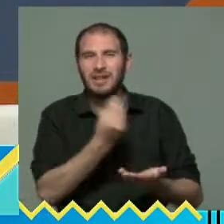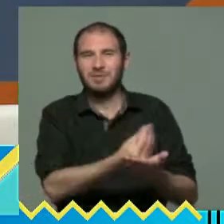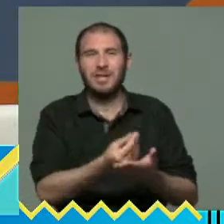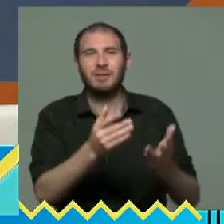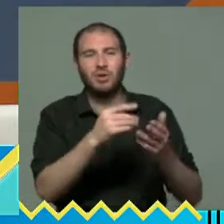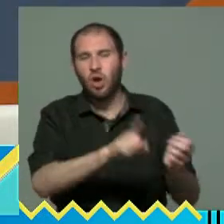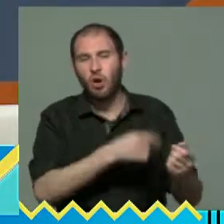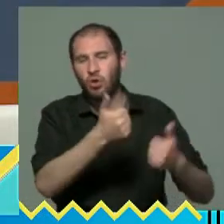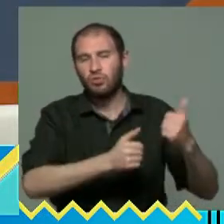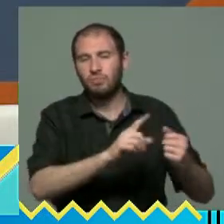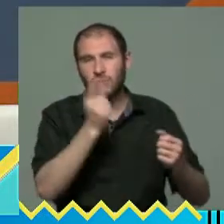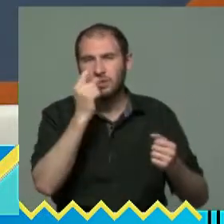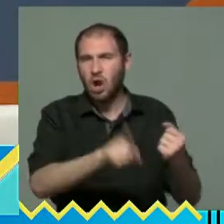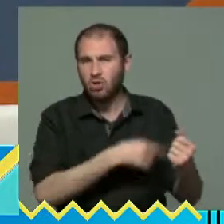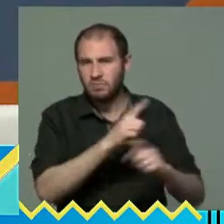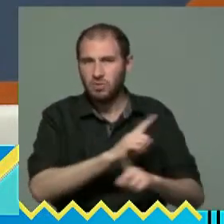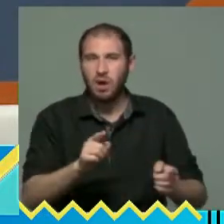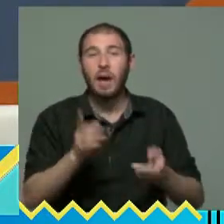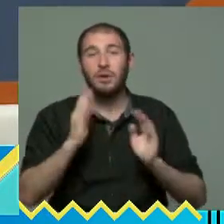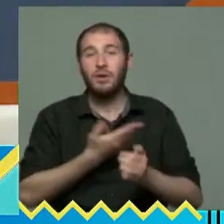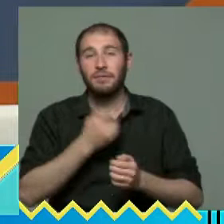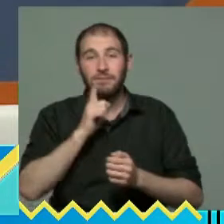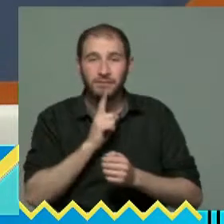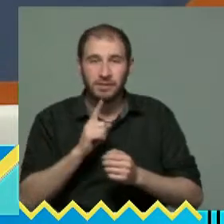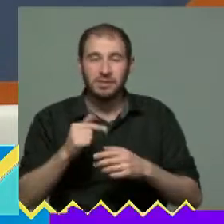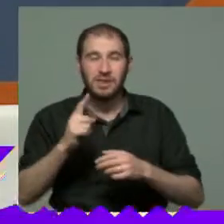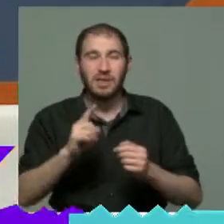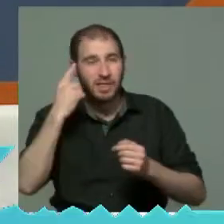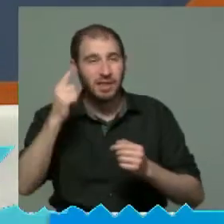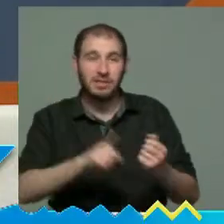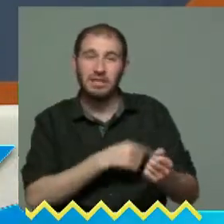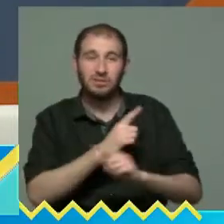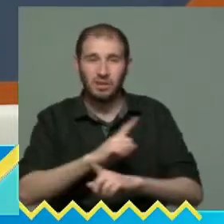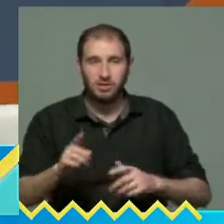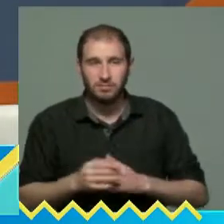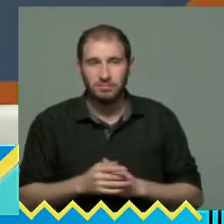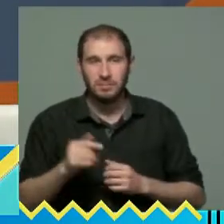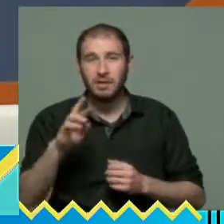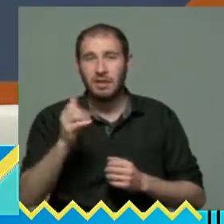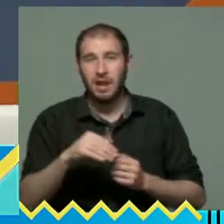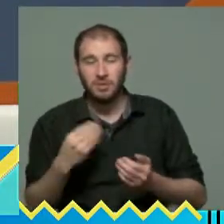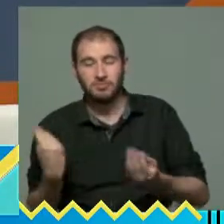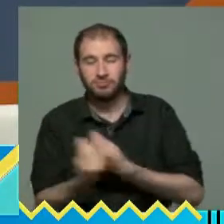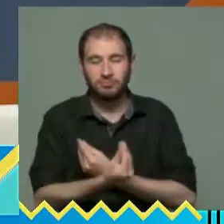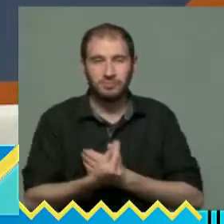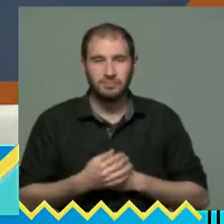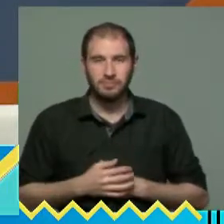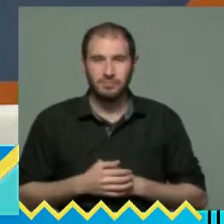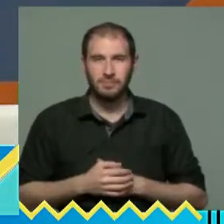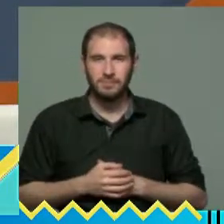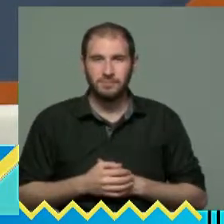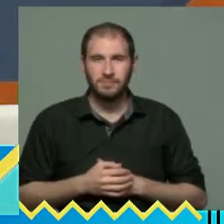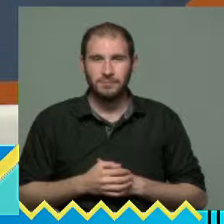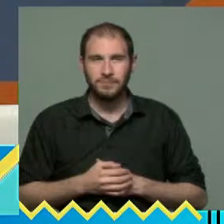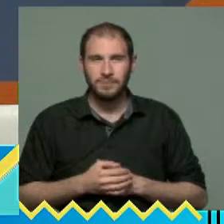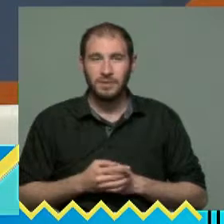partidos tradicionales, y que quizás hay que ver si el FIT ya no es considerado un partido tradicional, y por lo tanto Ramón ocupó ese lugar,